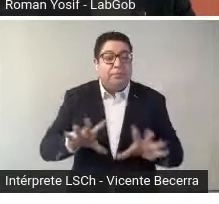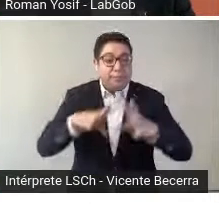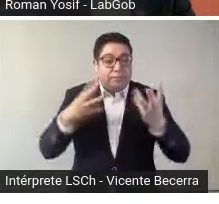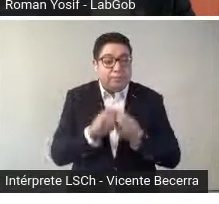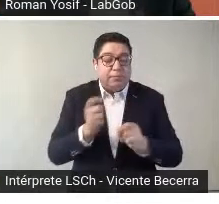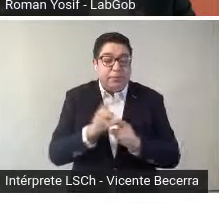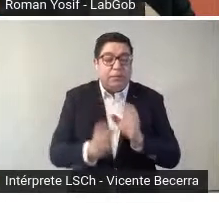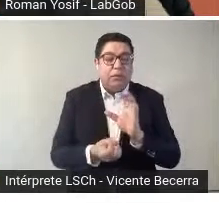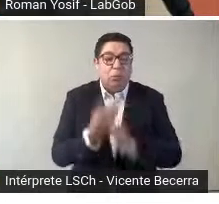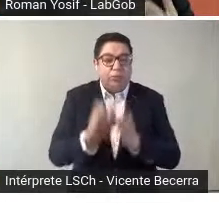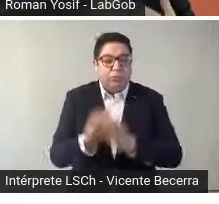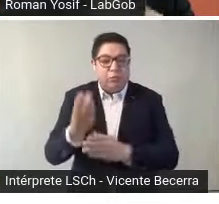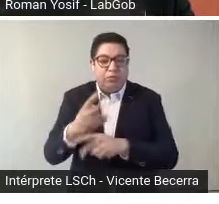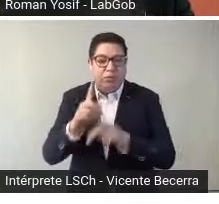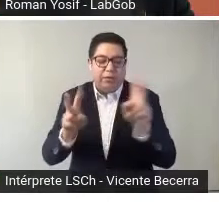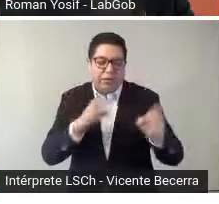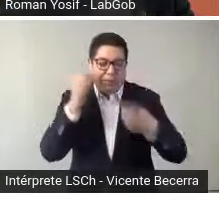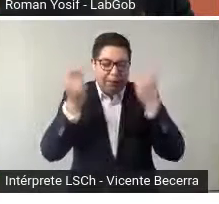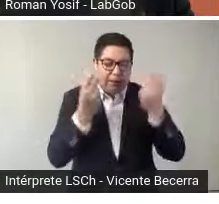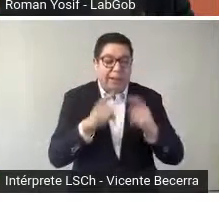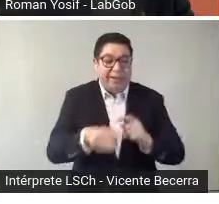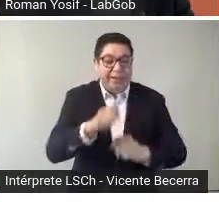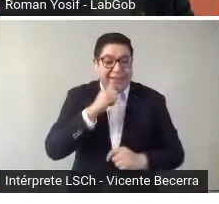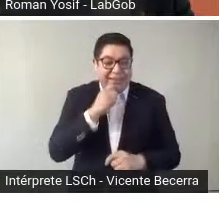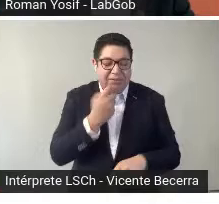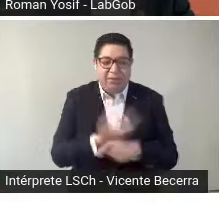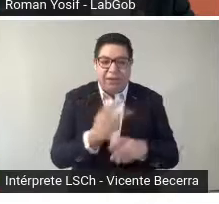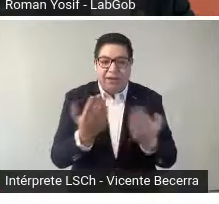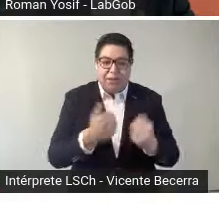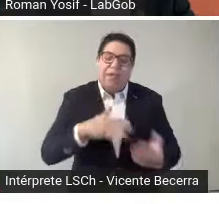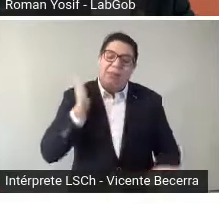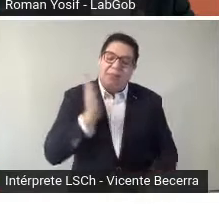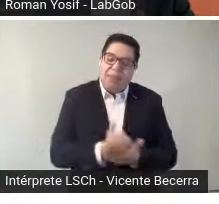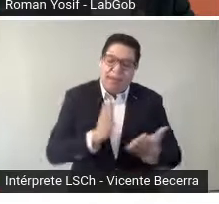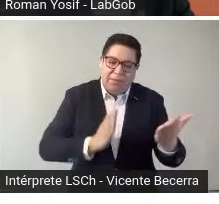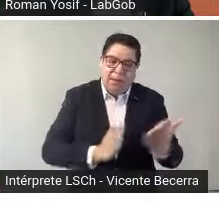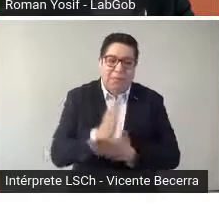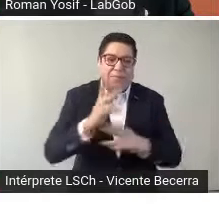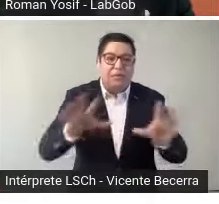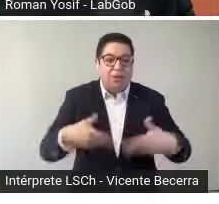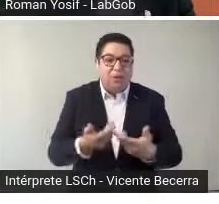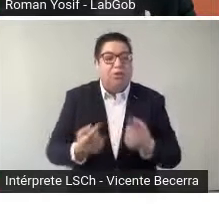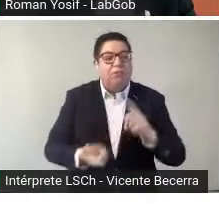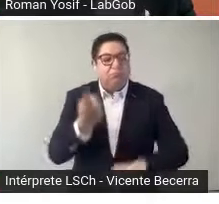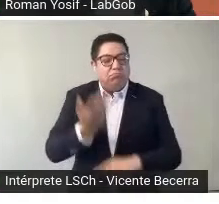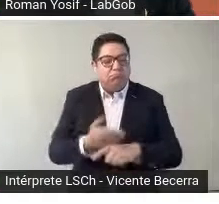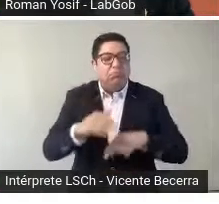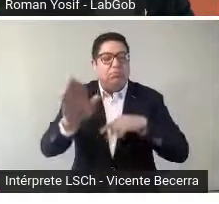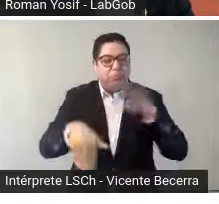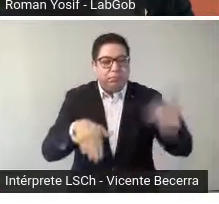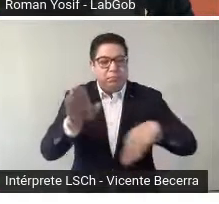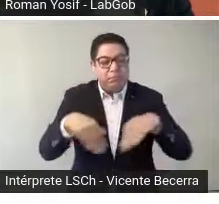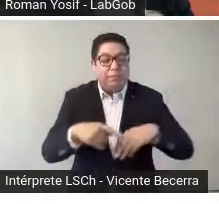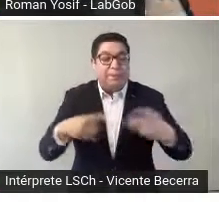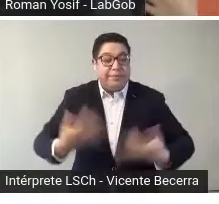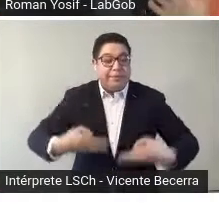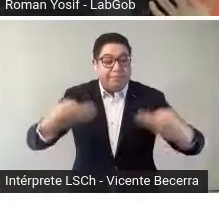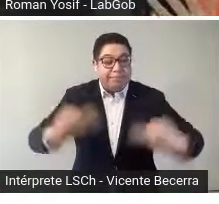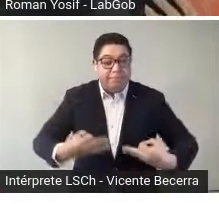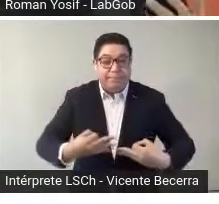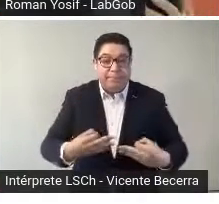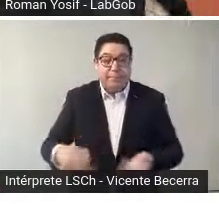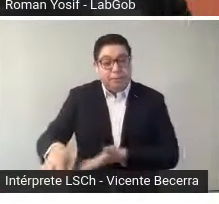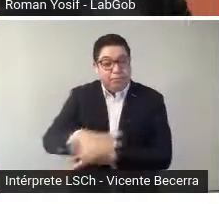de la épica con la que queremos empezar este encuentro de innovadores públicos, entendiendo que efectivamente las crisis